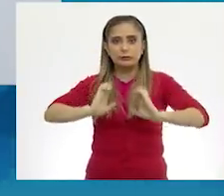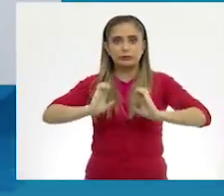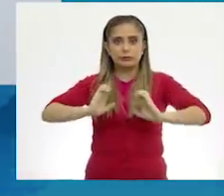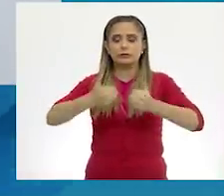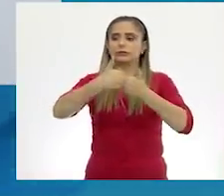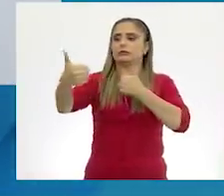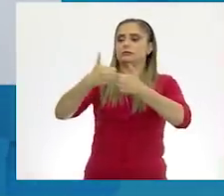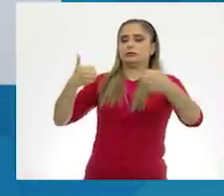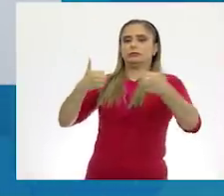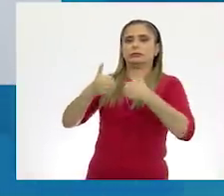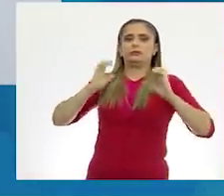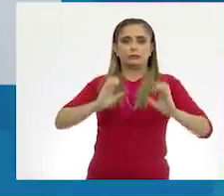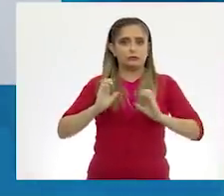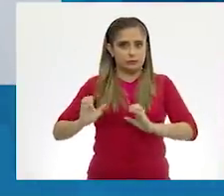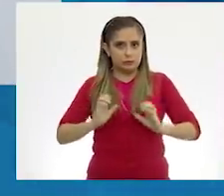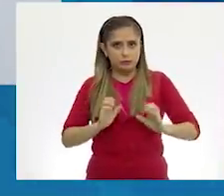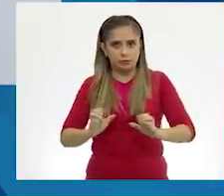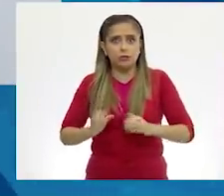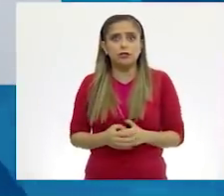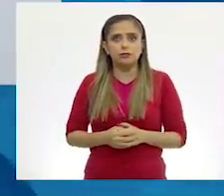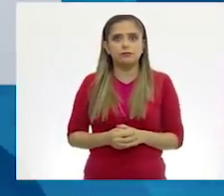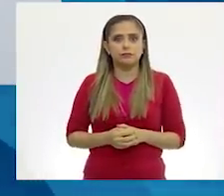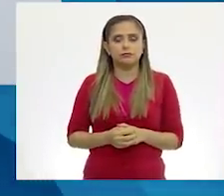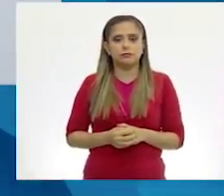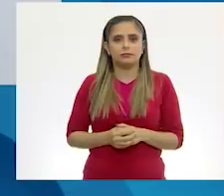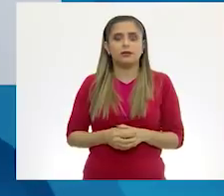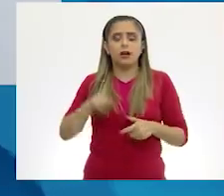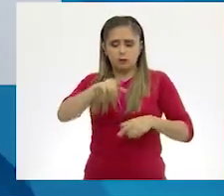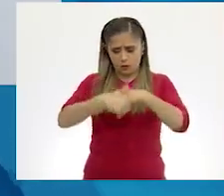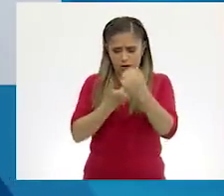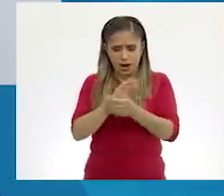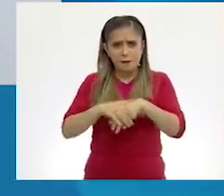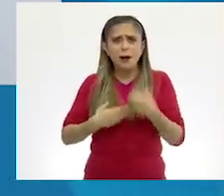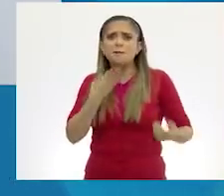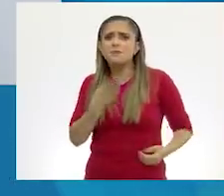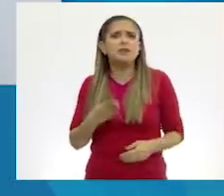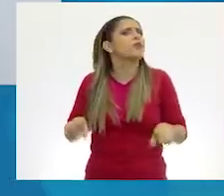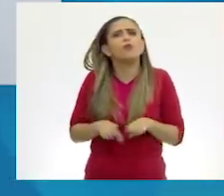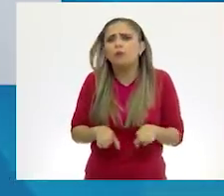sana distancia. Vamos a ver cómo hay que lavarse las manos.